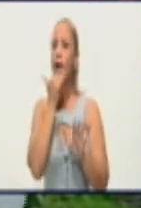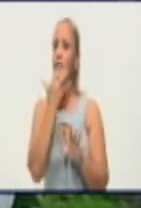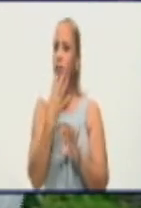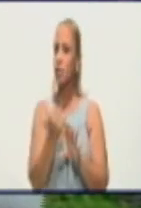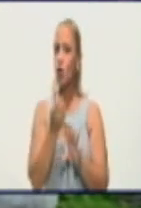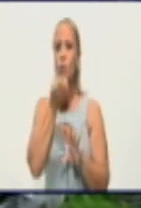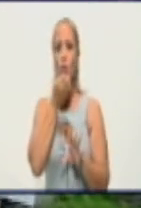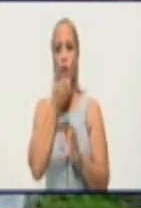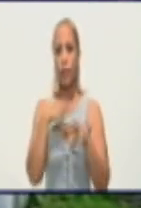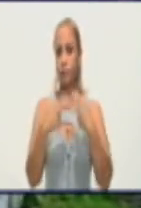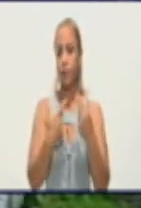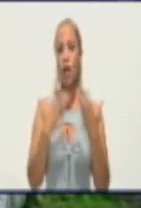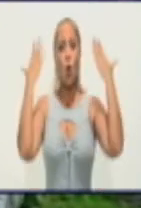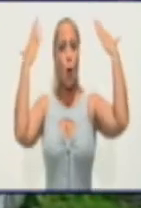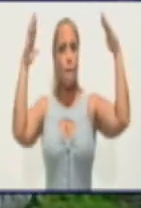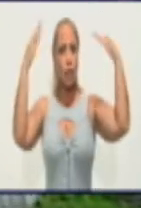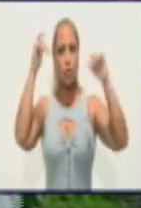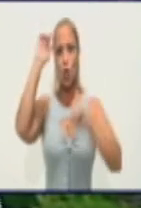pueda ocurrir los aplausos de la patria hoy